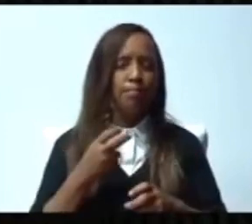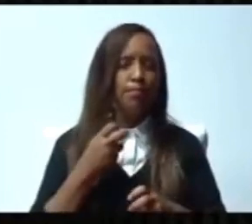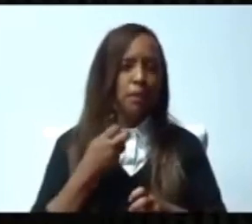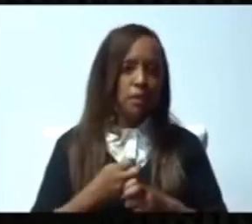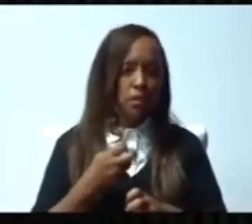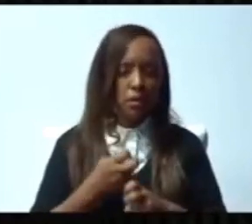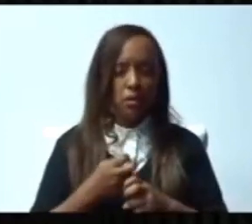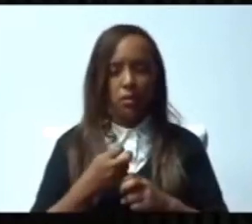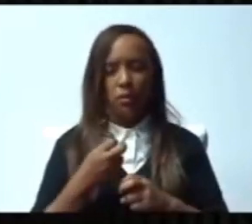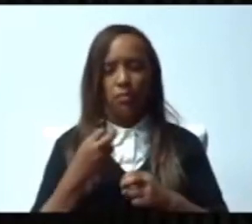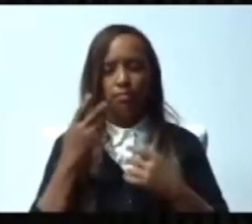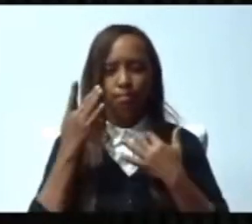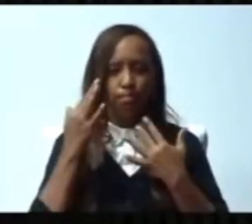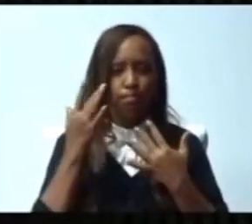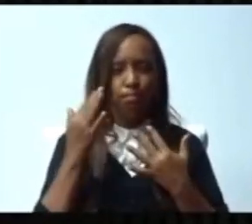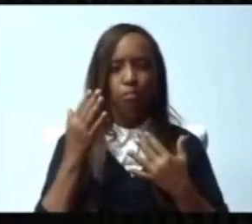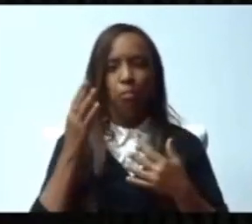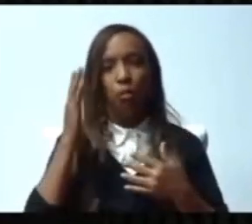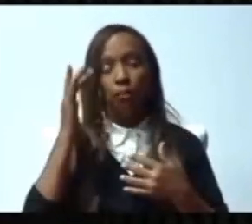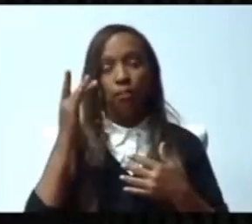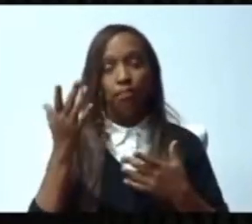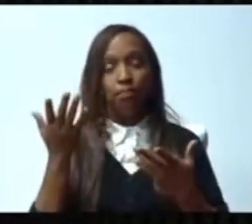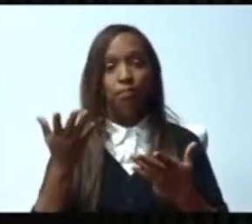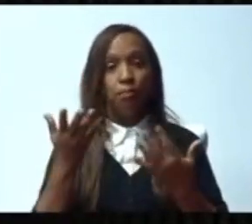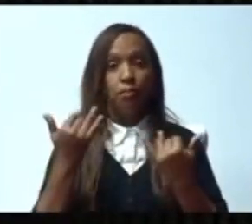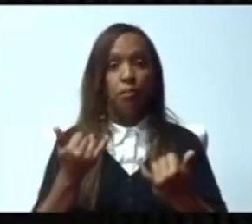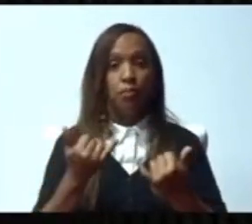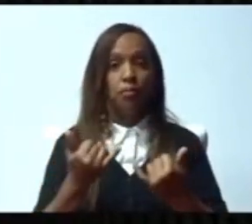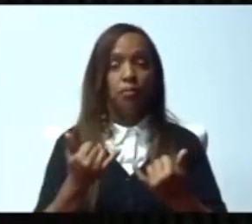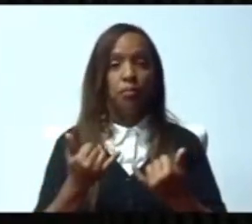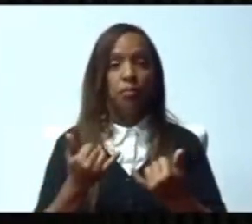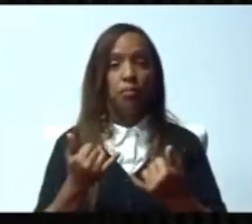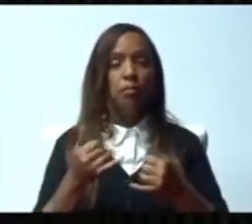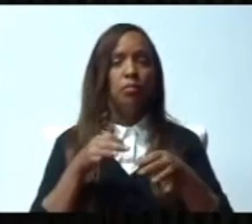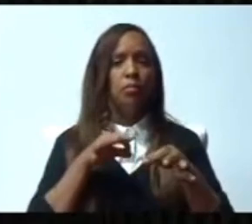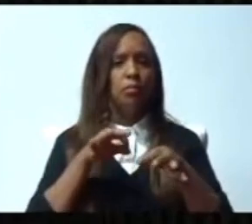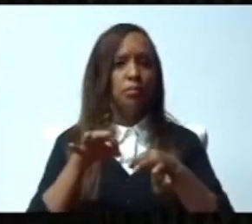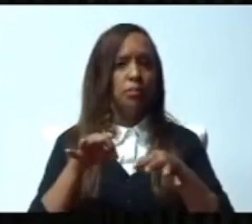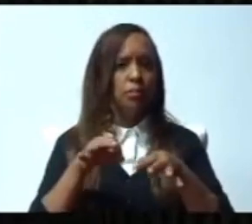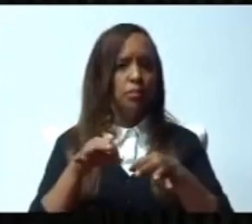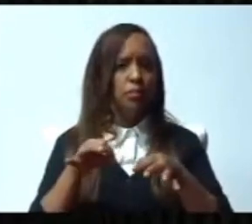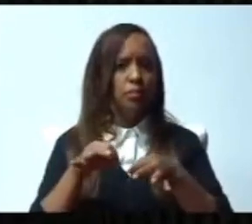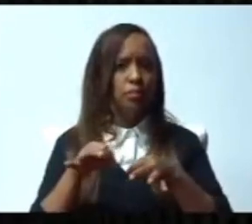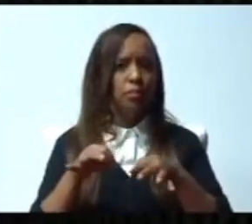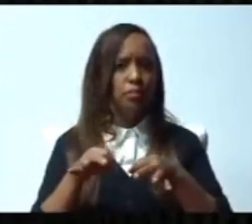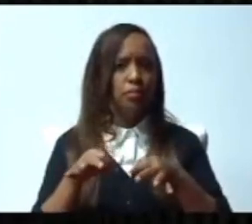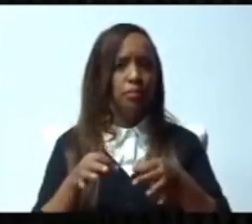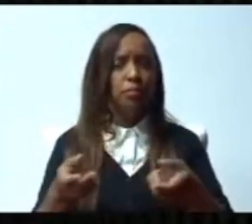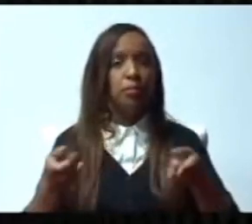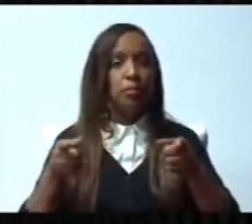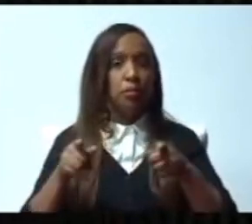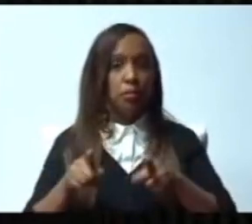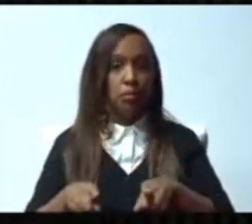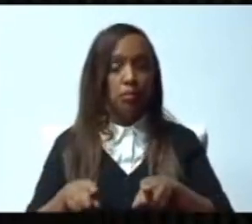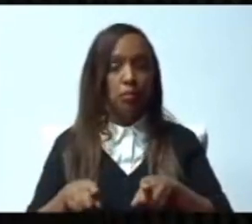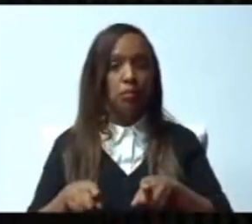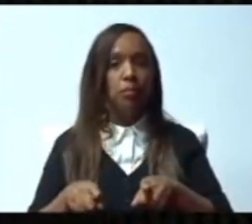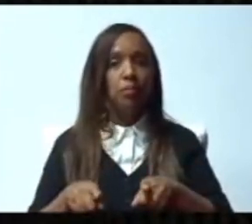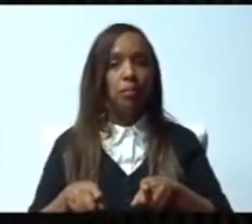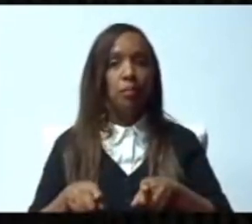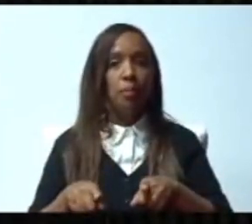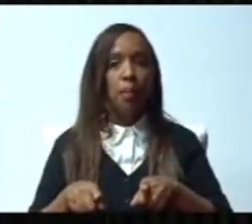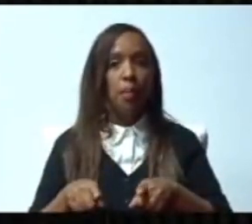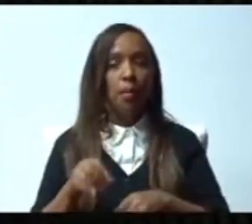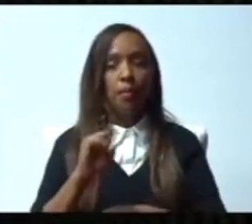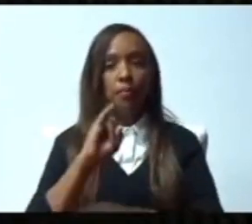todos convergemos me voy a referir en esta ocasión a la resolución emitida por la junta que nos tiene a